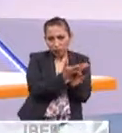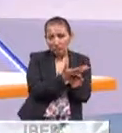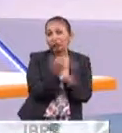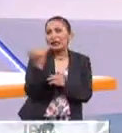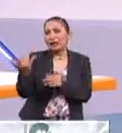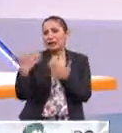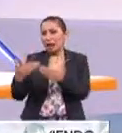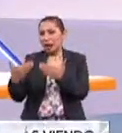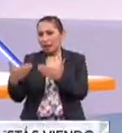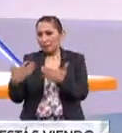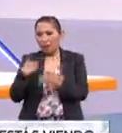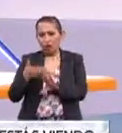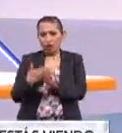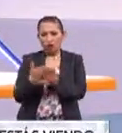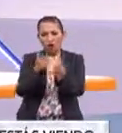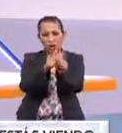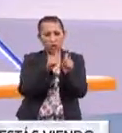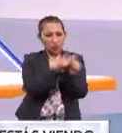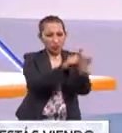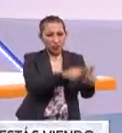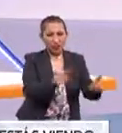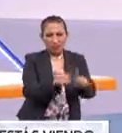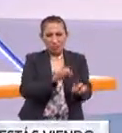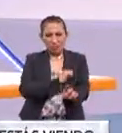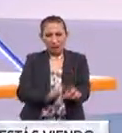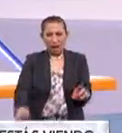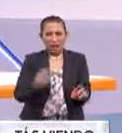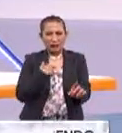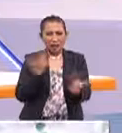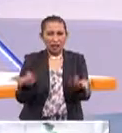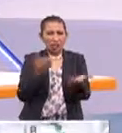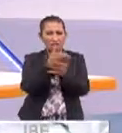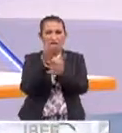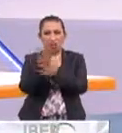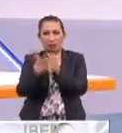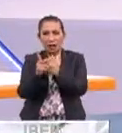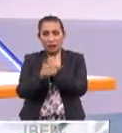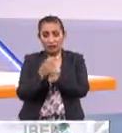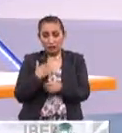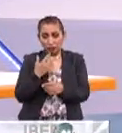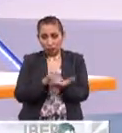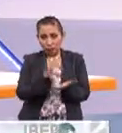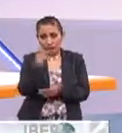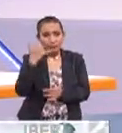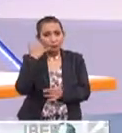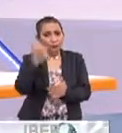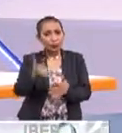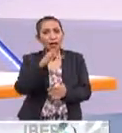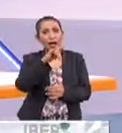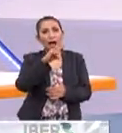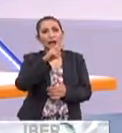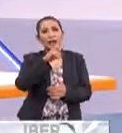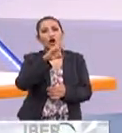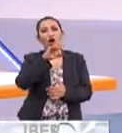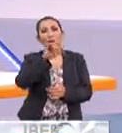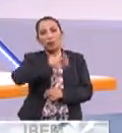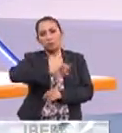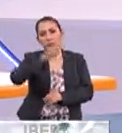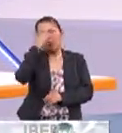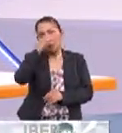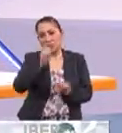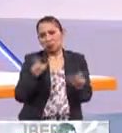Unidos y de Panamá en contra de las organizaciones criminales transnacionales, agradezco mucho que nos tome la llamada Javier Oliva. Él es